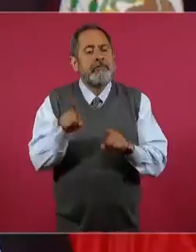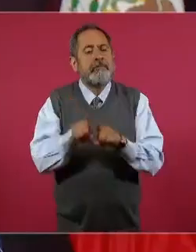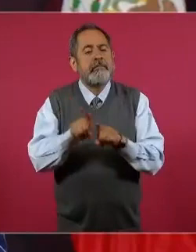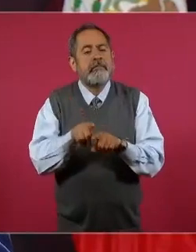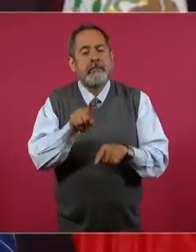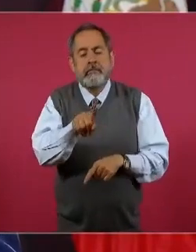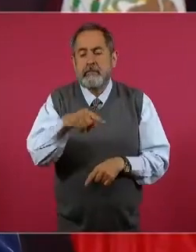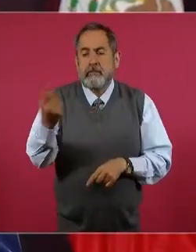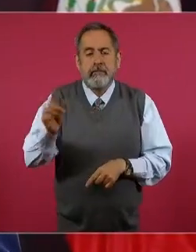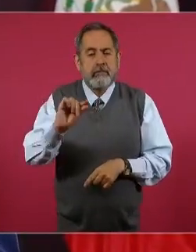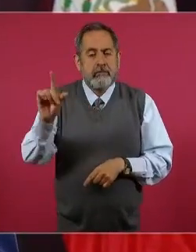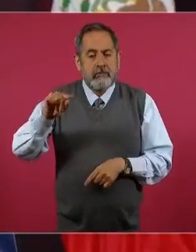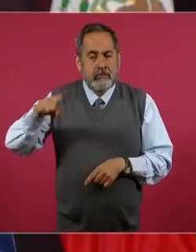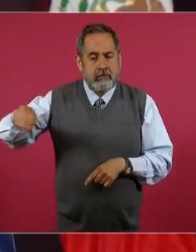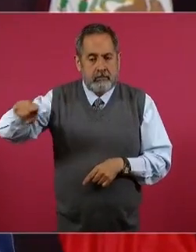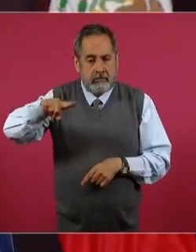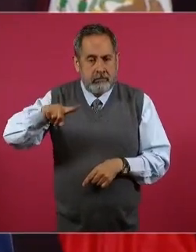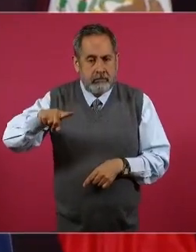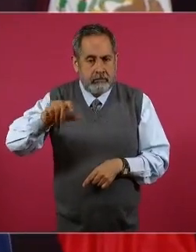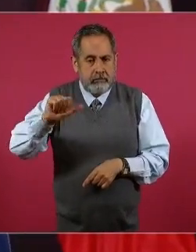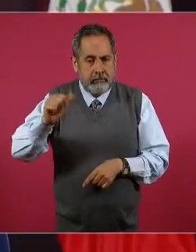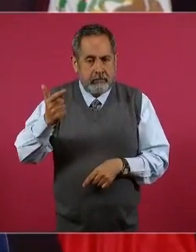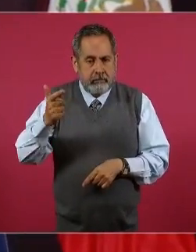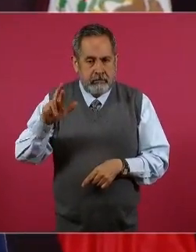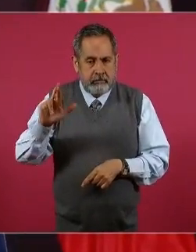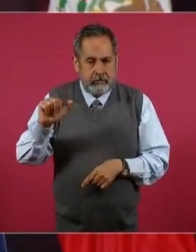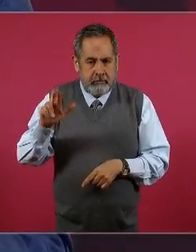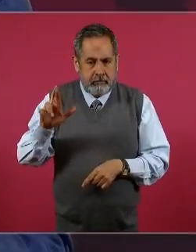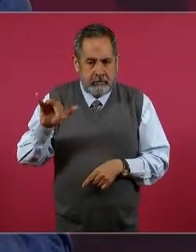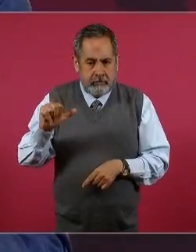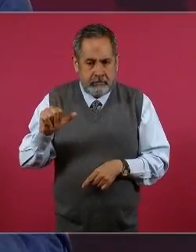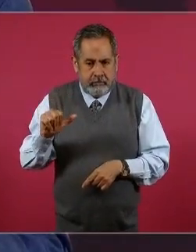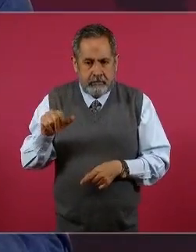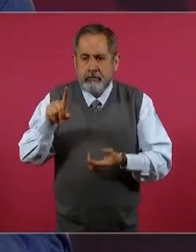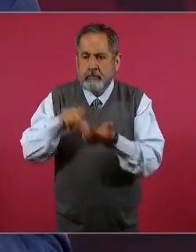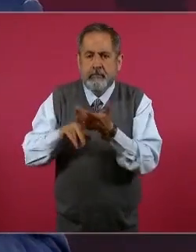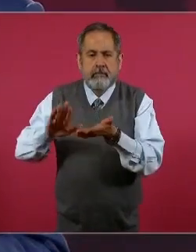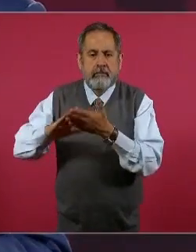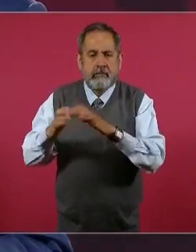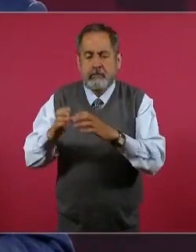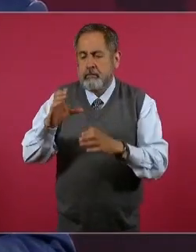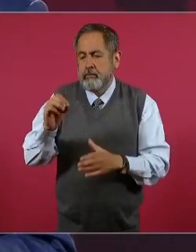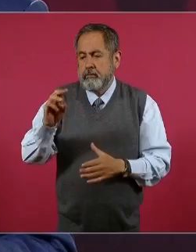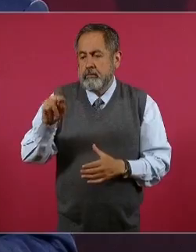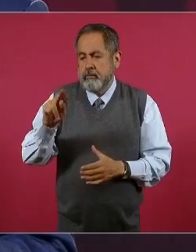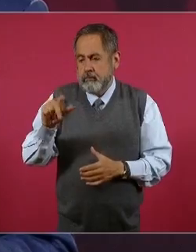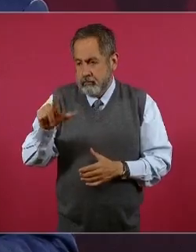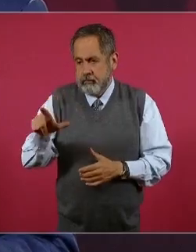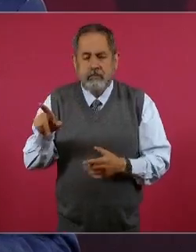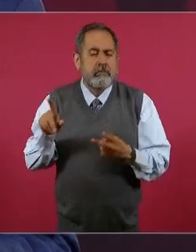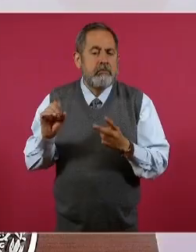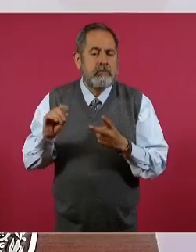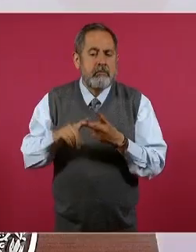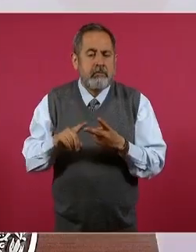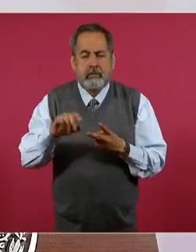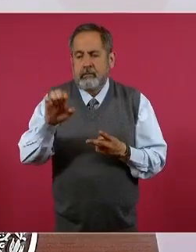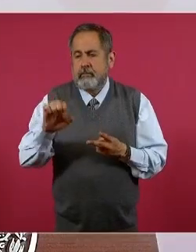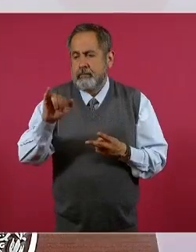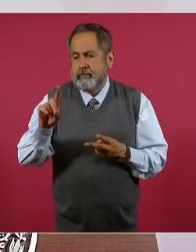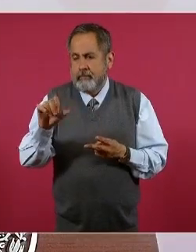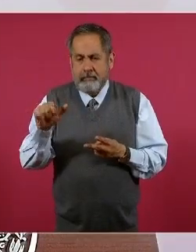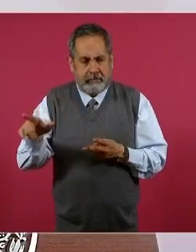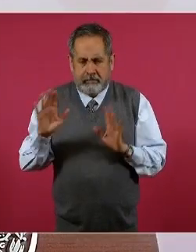de las autoridades agrarias, ya sea de bienes comunales o las